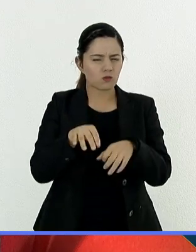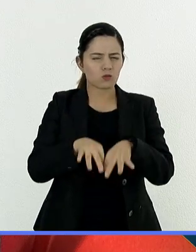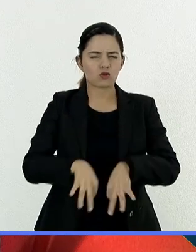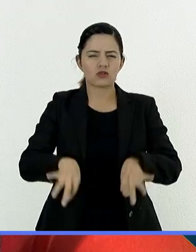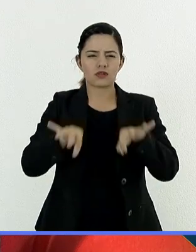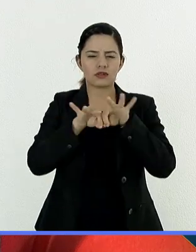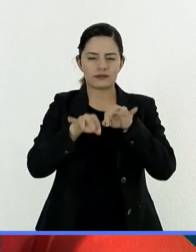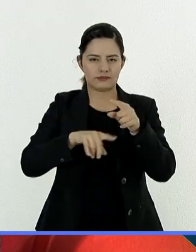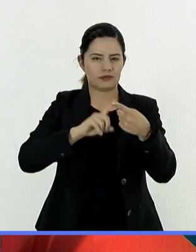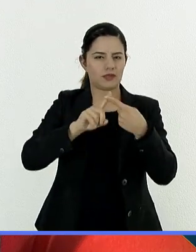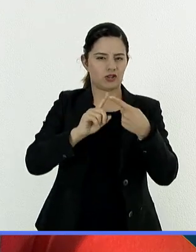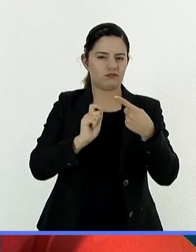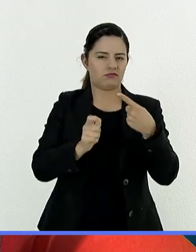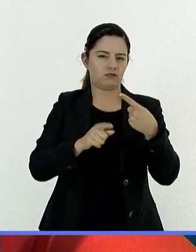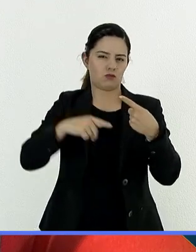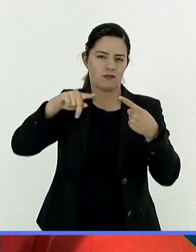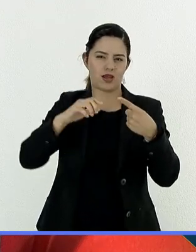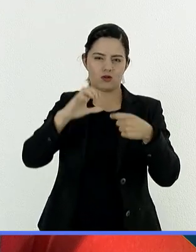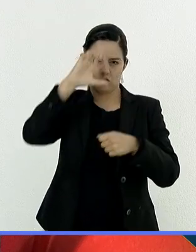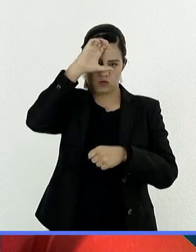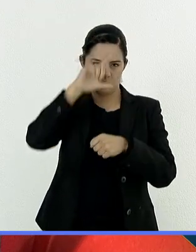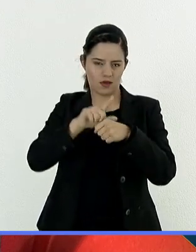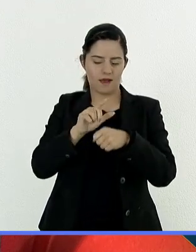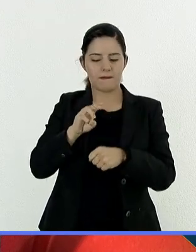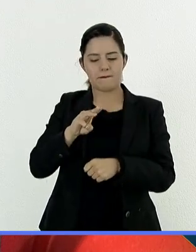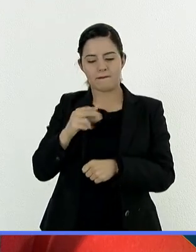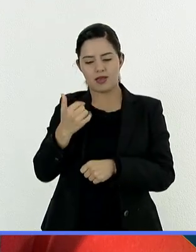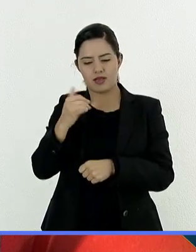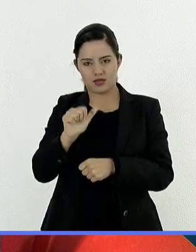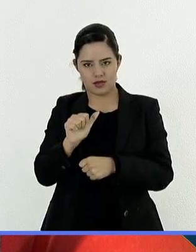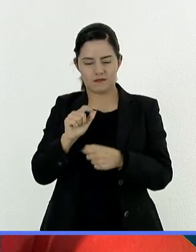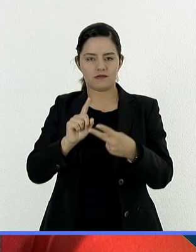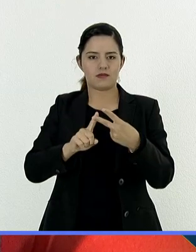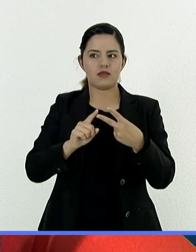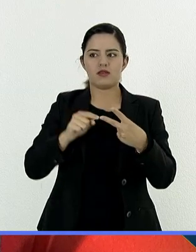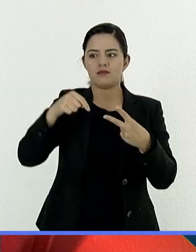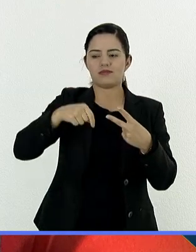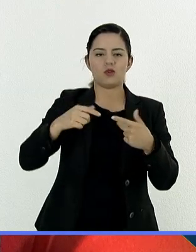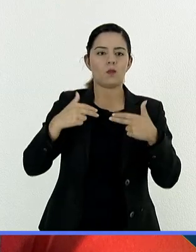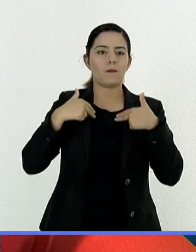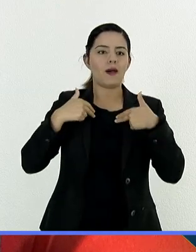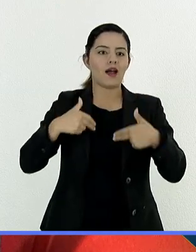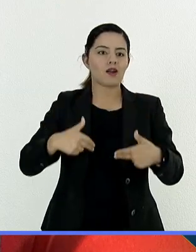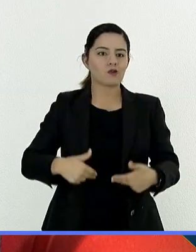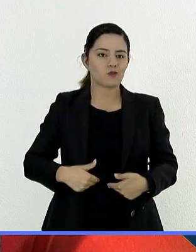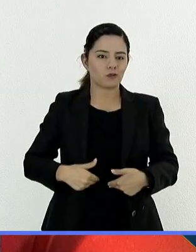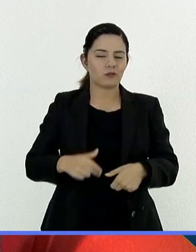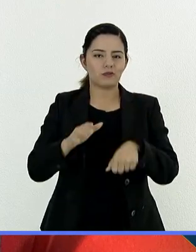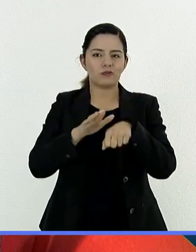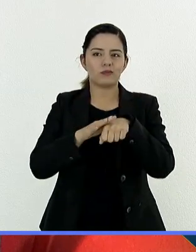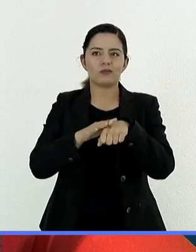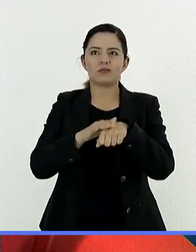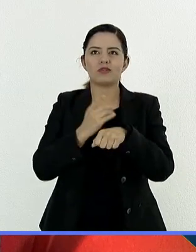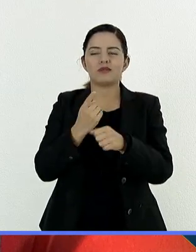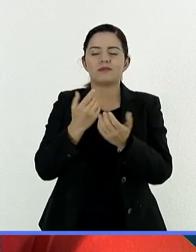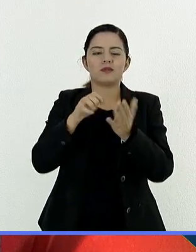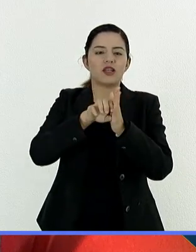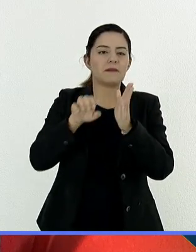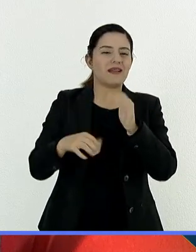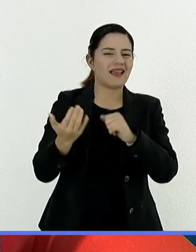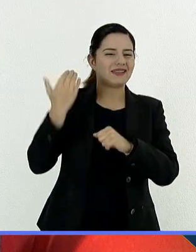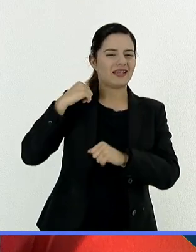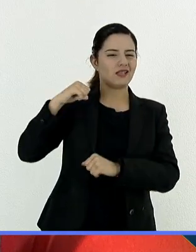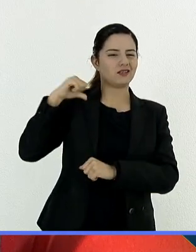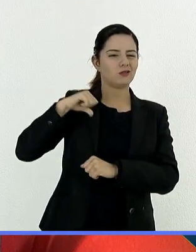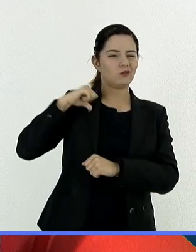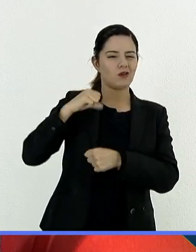sobre el Mundo Maya en particular y segundo como humanidad es decir que nos dice de lo que ocurrió hace miles de millones de años